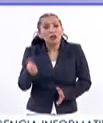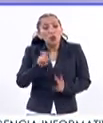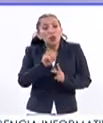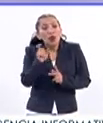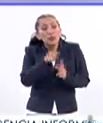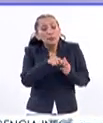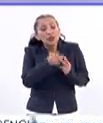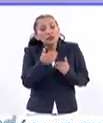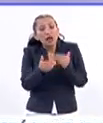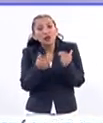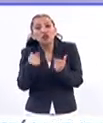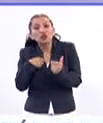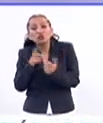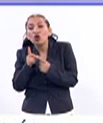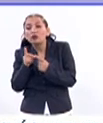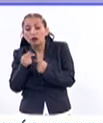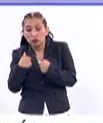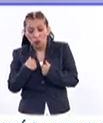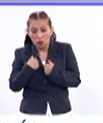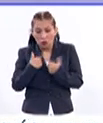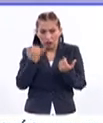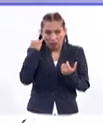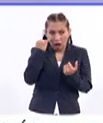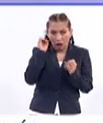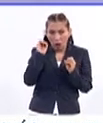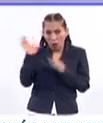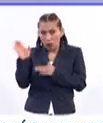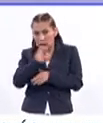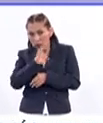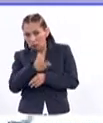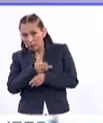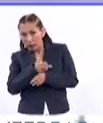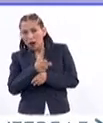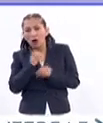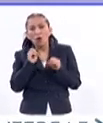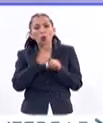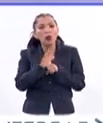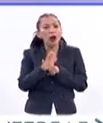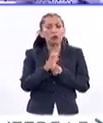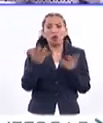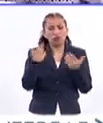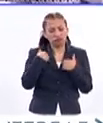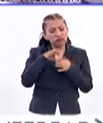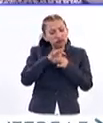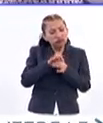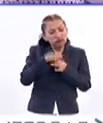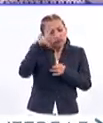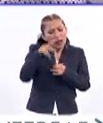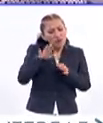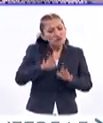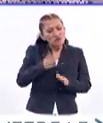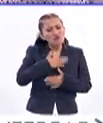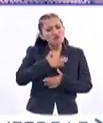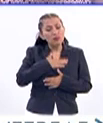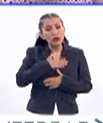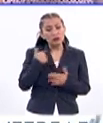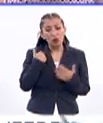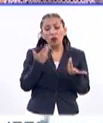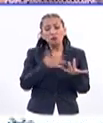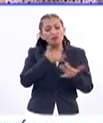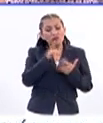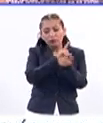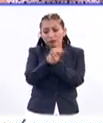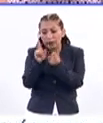momento estamos, a dónde pertenecemos, cómo estamos sintiéndonos de acuerdo a esta